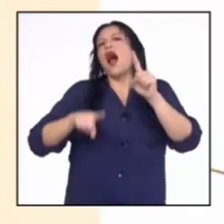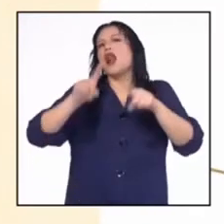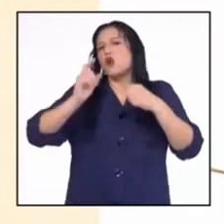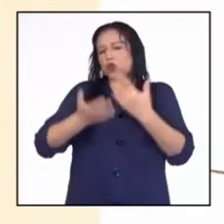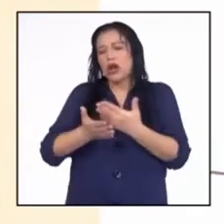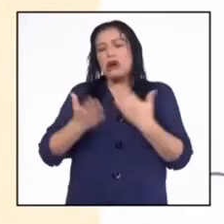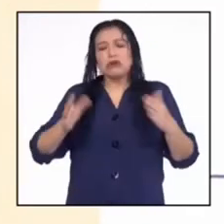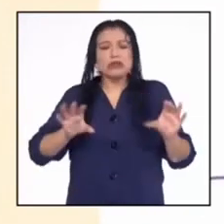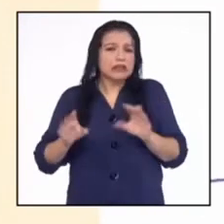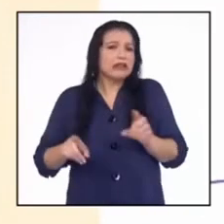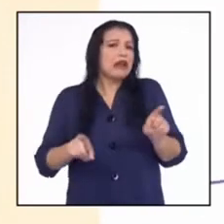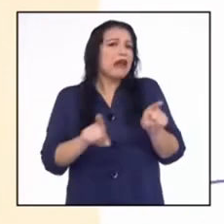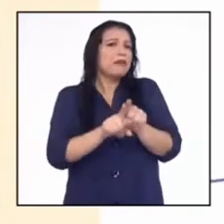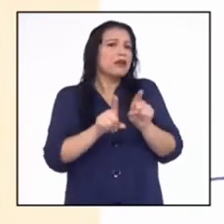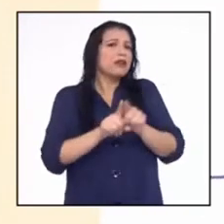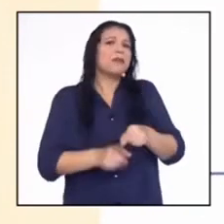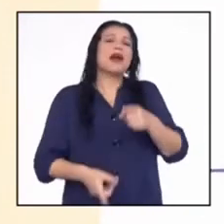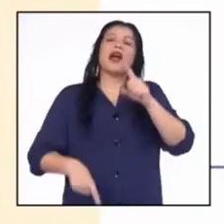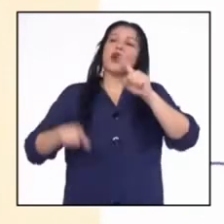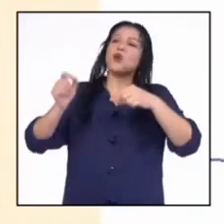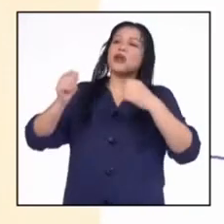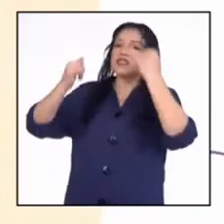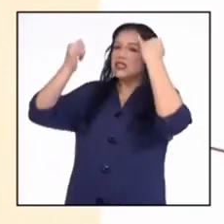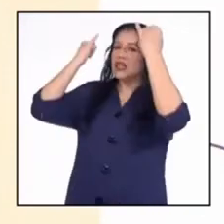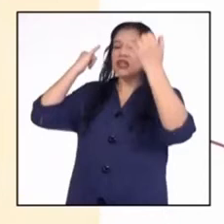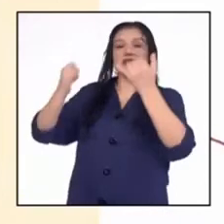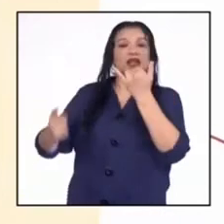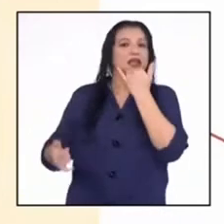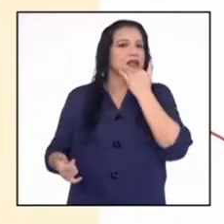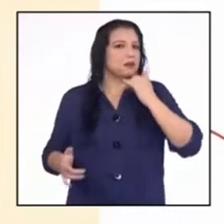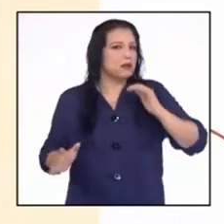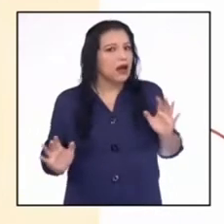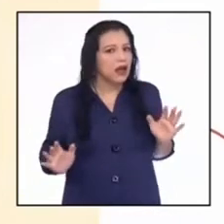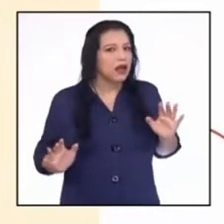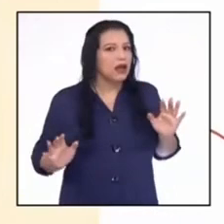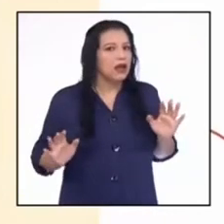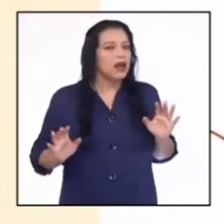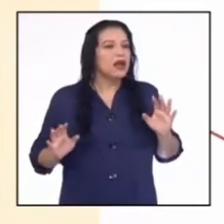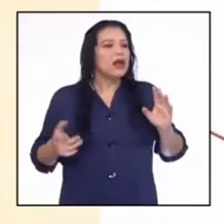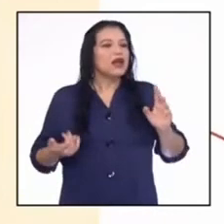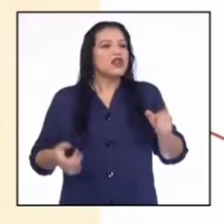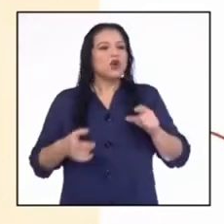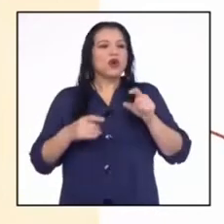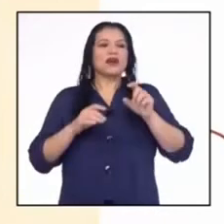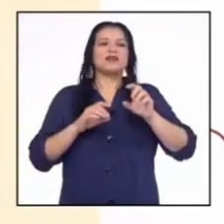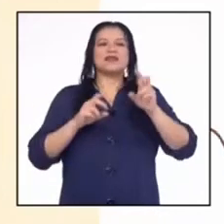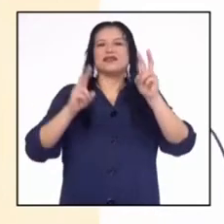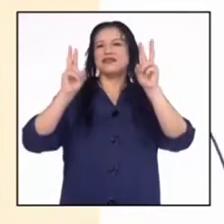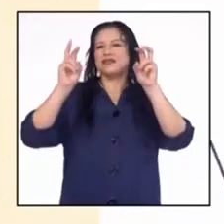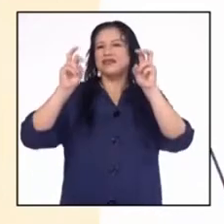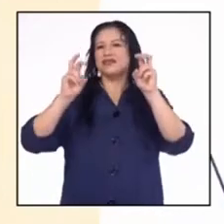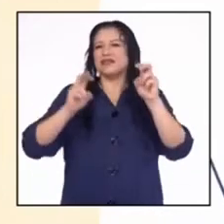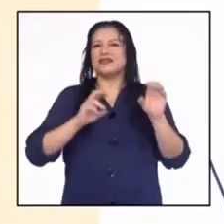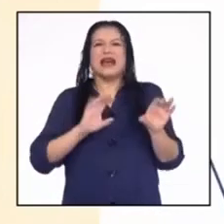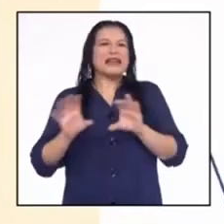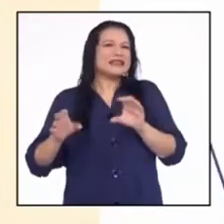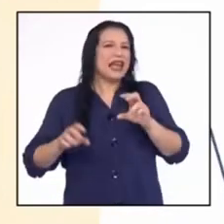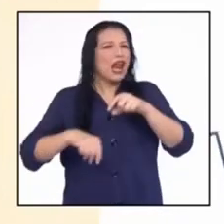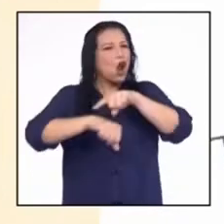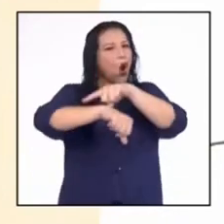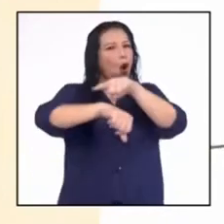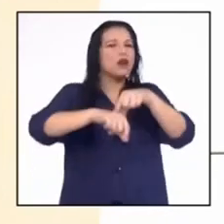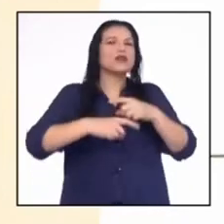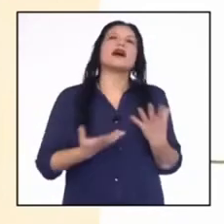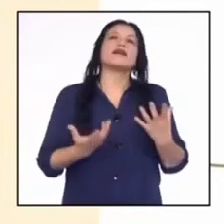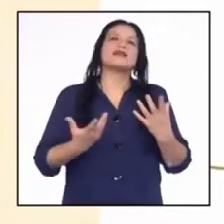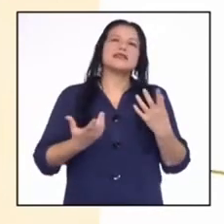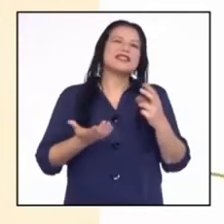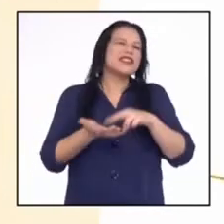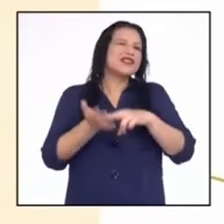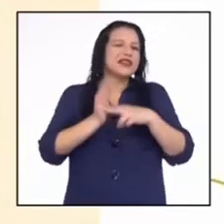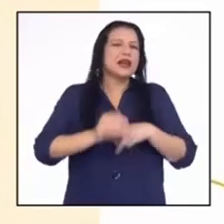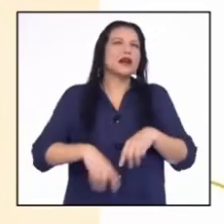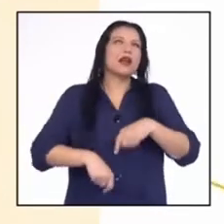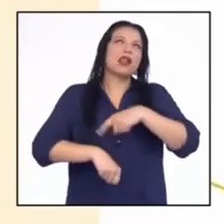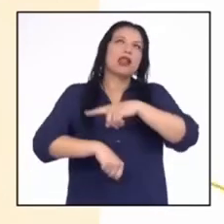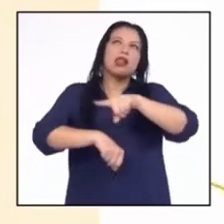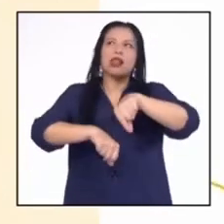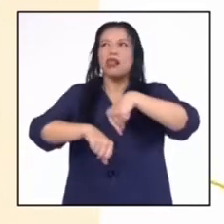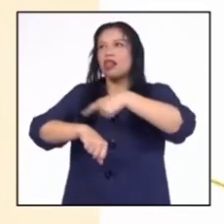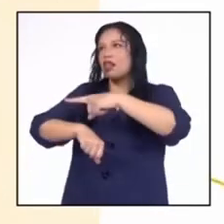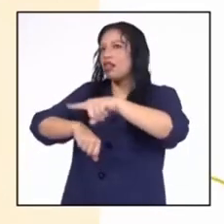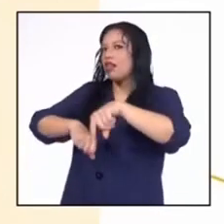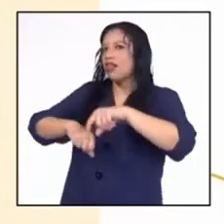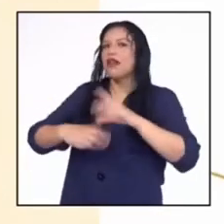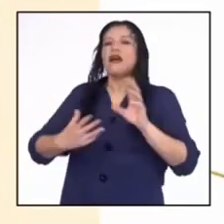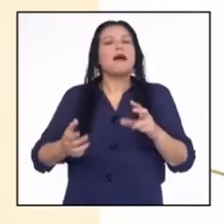pero que también hay falsedades. He dejado la expresión "hacer hora" porque creo que los papás la entenderán, pero lo